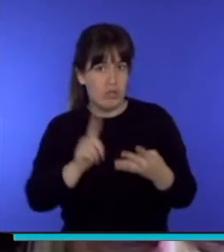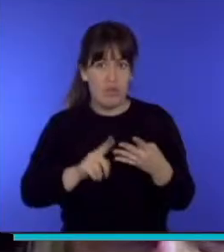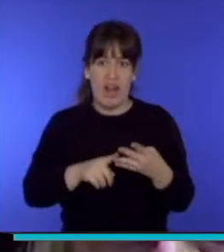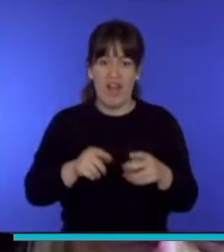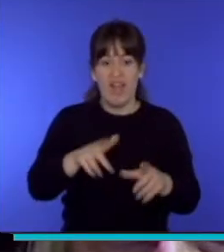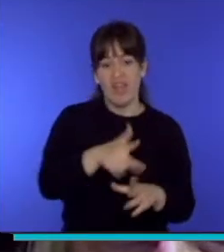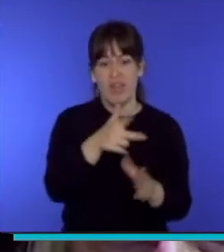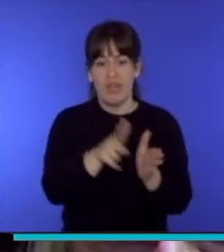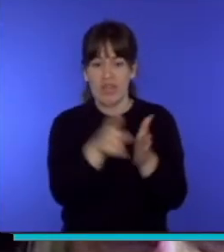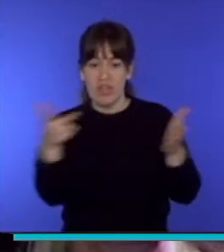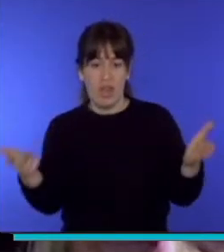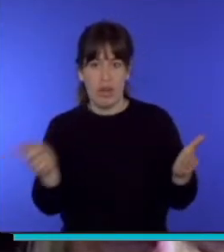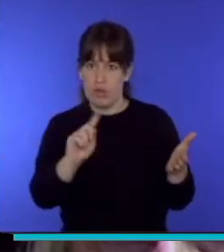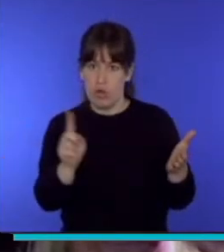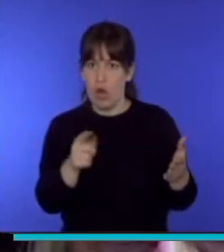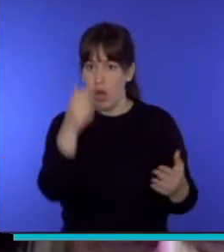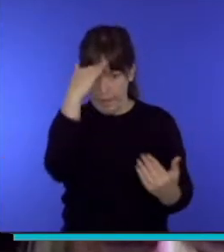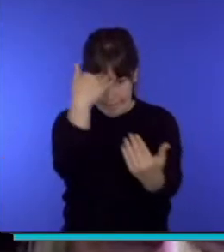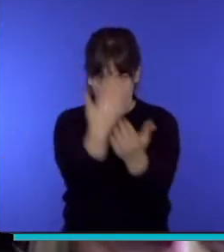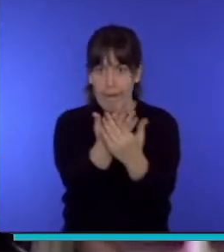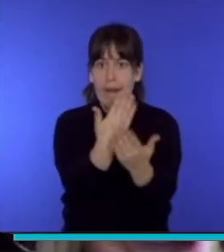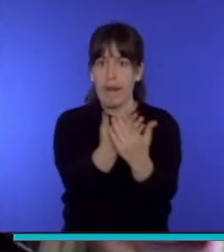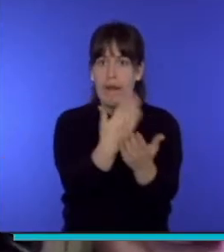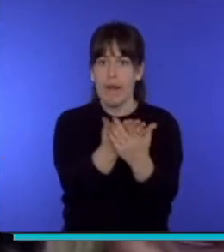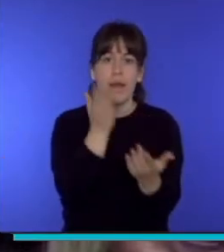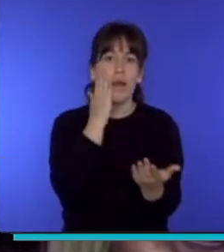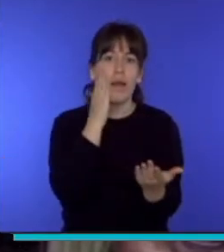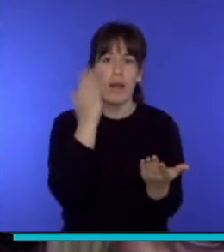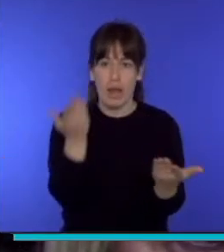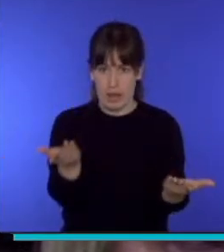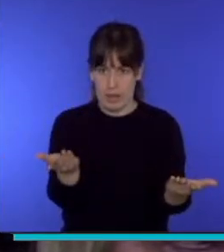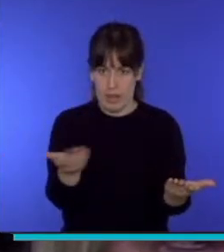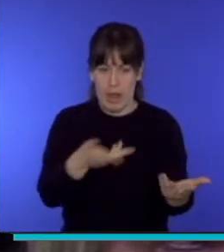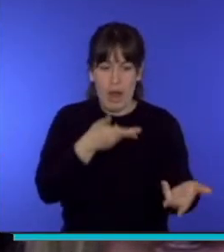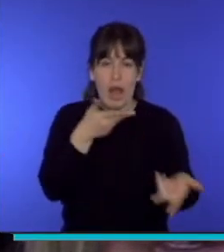diarios. Se dialoga cara a cara, se habla.